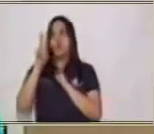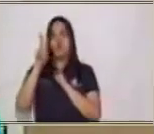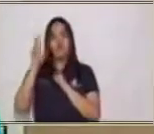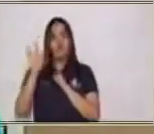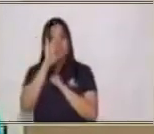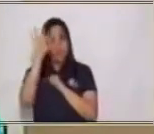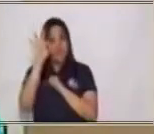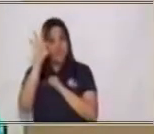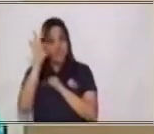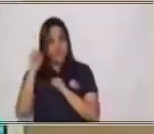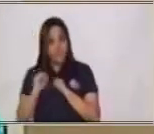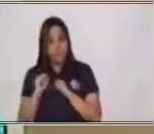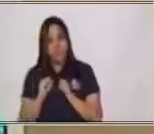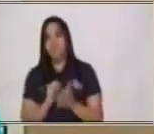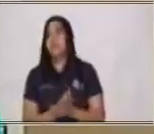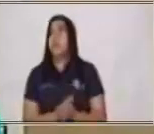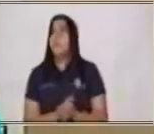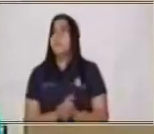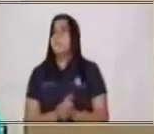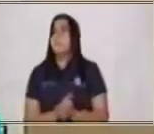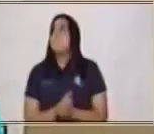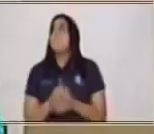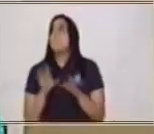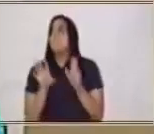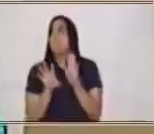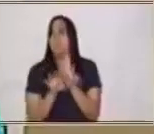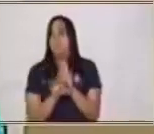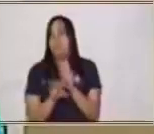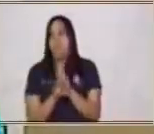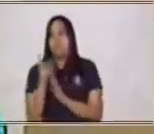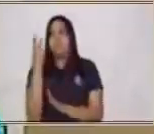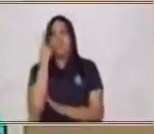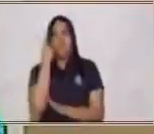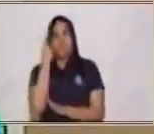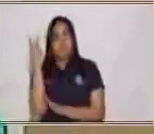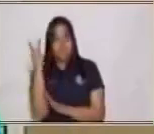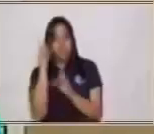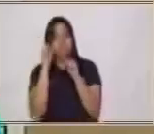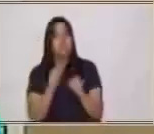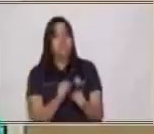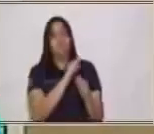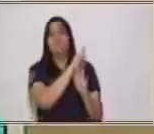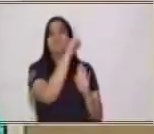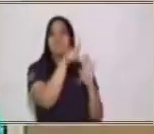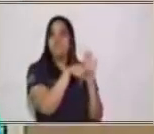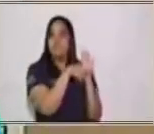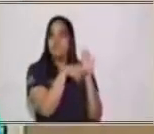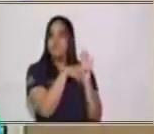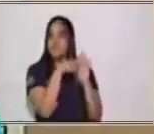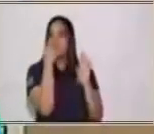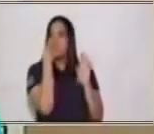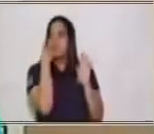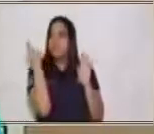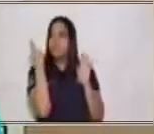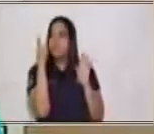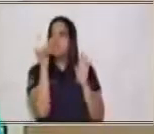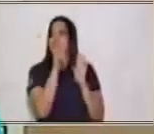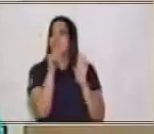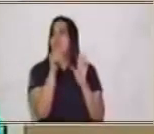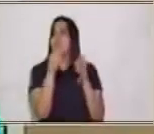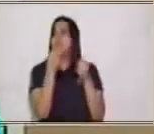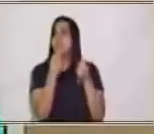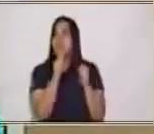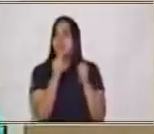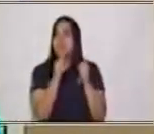625v al cubo. Entonces, tenemos una resta. Vamos a aplicar entonces